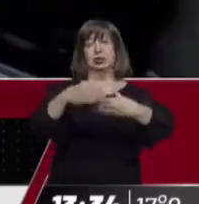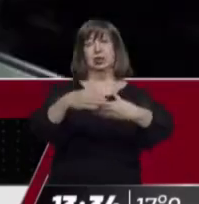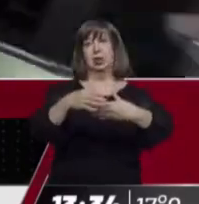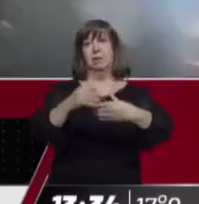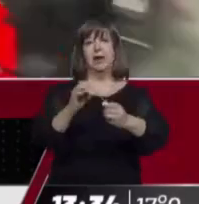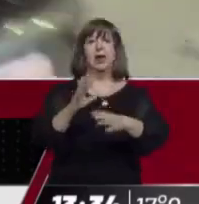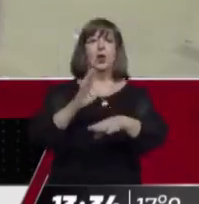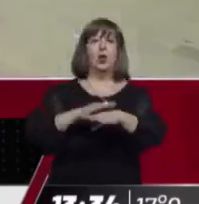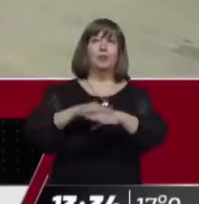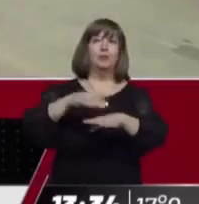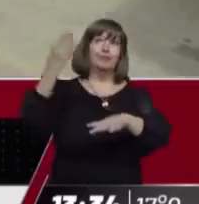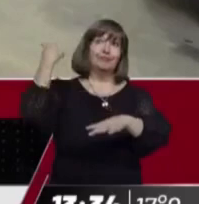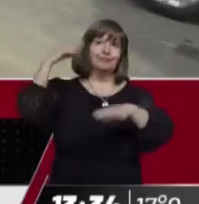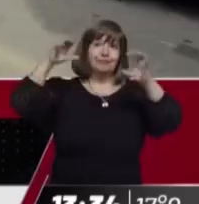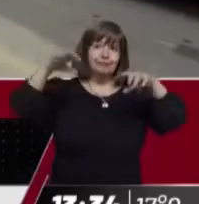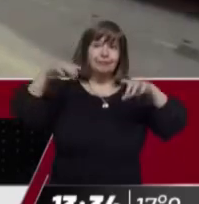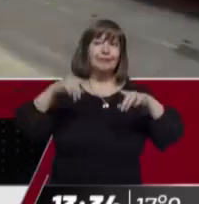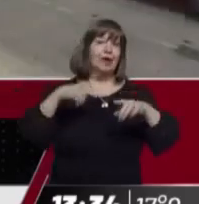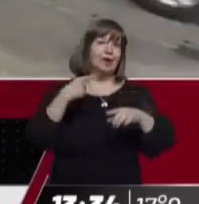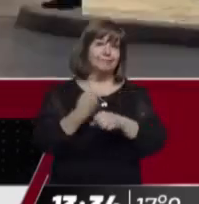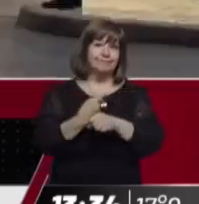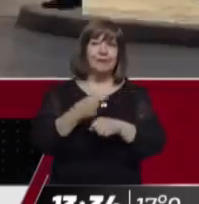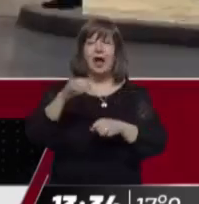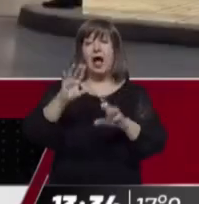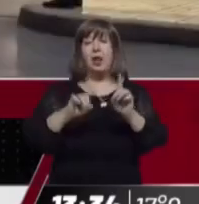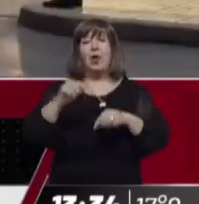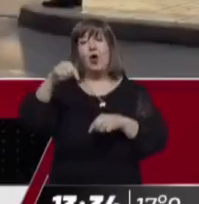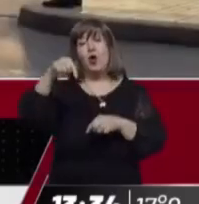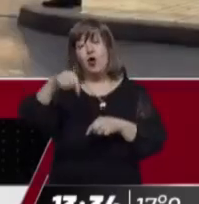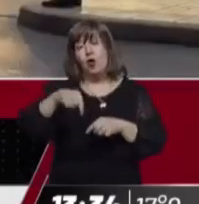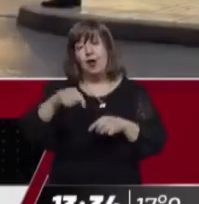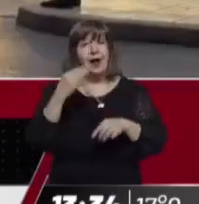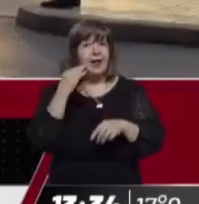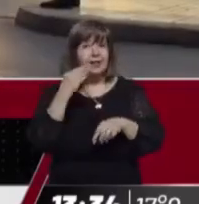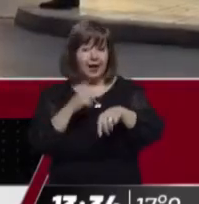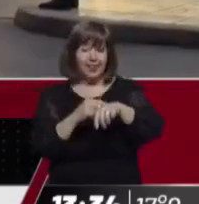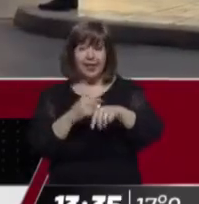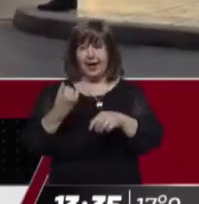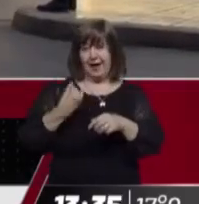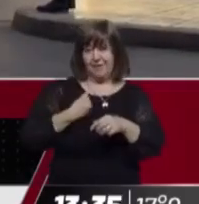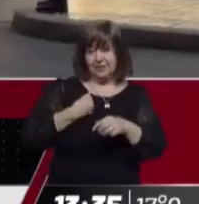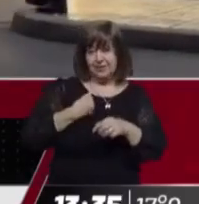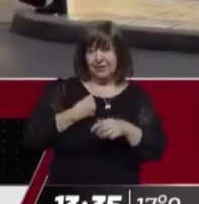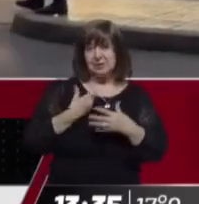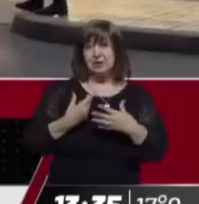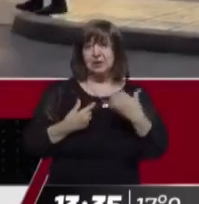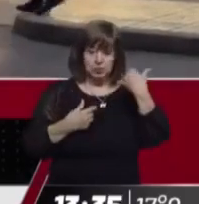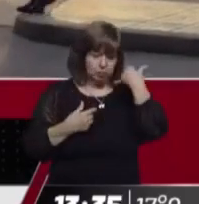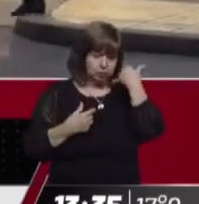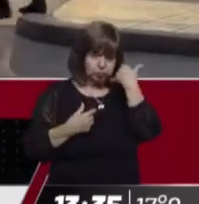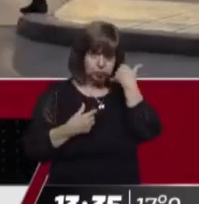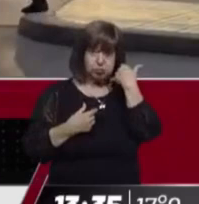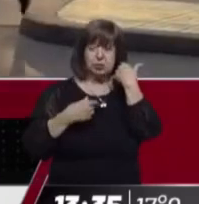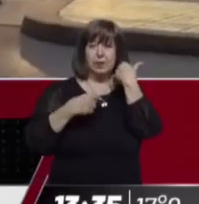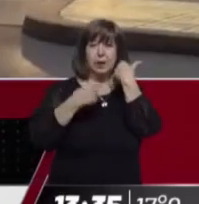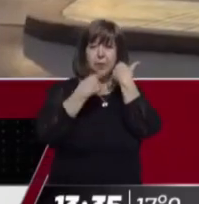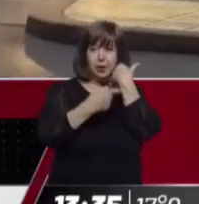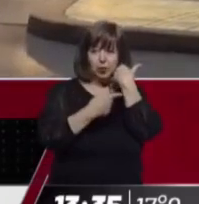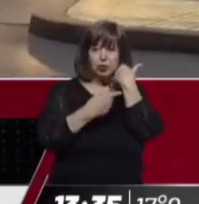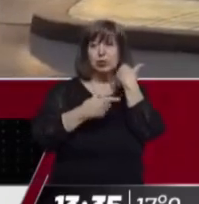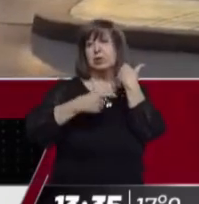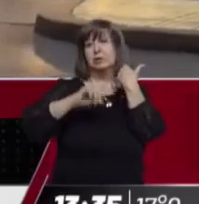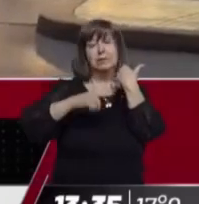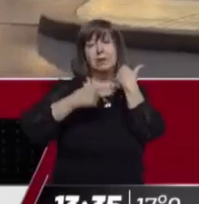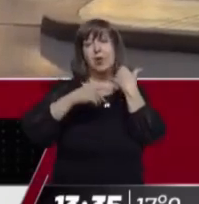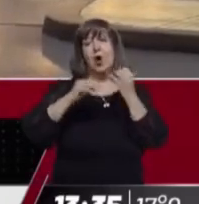ha pasado esto, así que bueno, vamos a ver si esta tarde llega alguna información. No tenemos nada, yo me he comunicado con los registros y no tienen